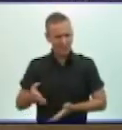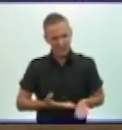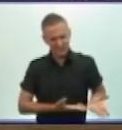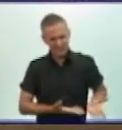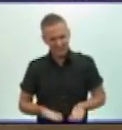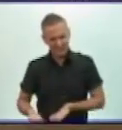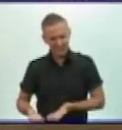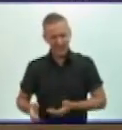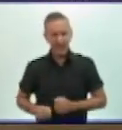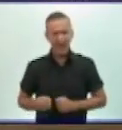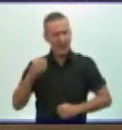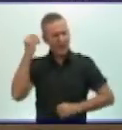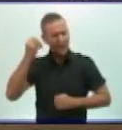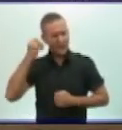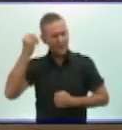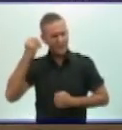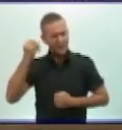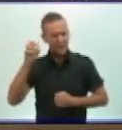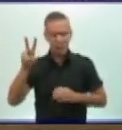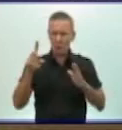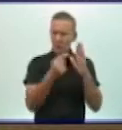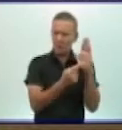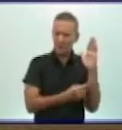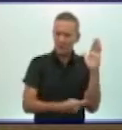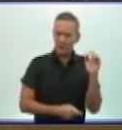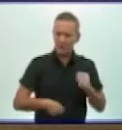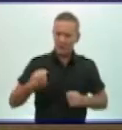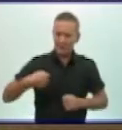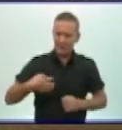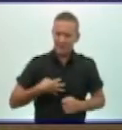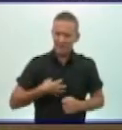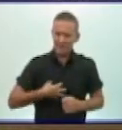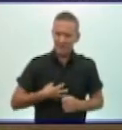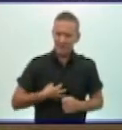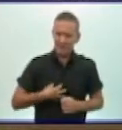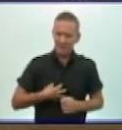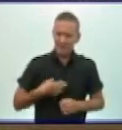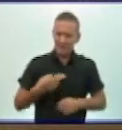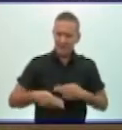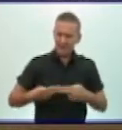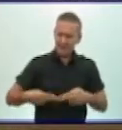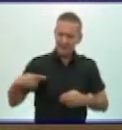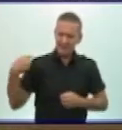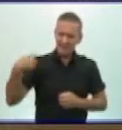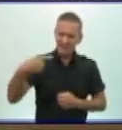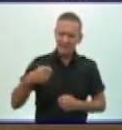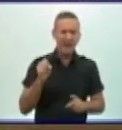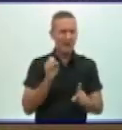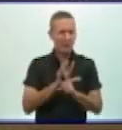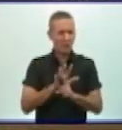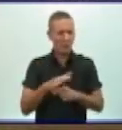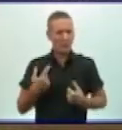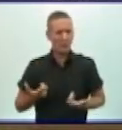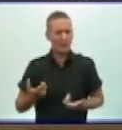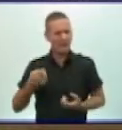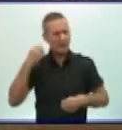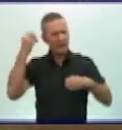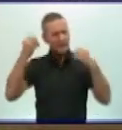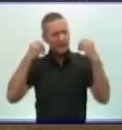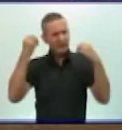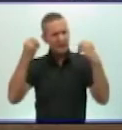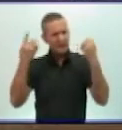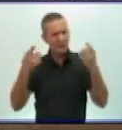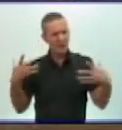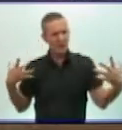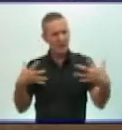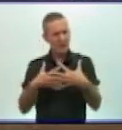a reflexionar sobre los valores que debemos poseer para nuestro quehacer diario. Para comenzar, les propongo reflexionar y